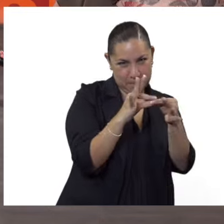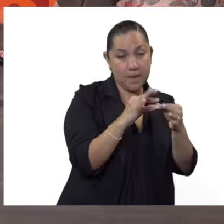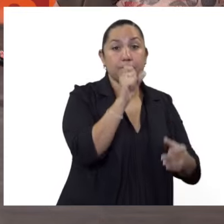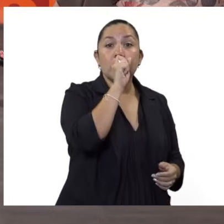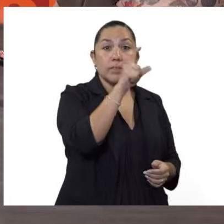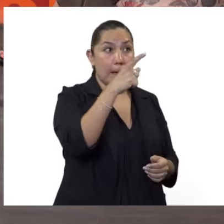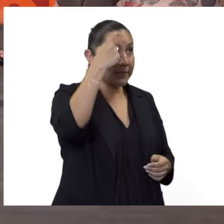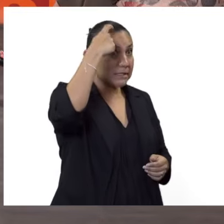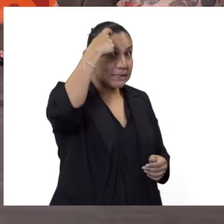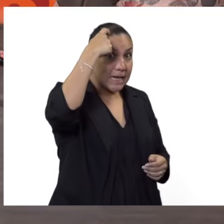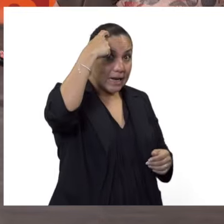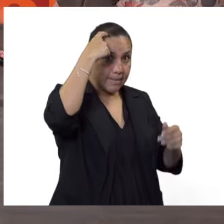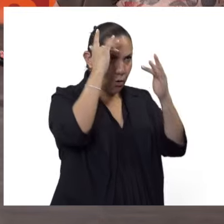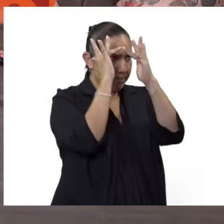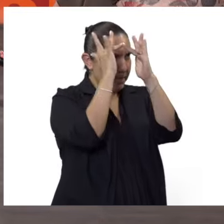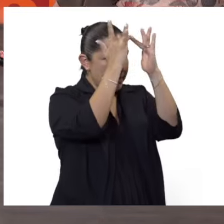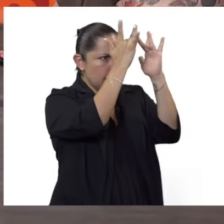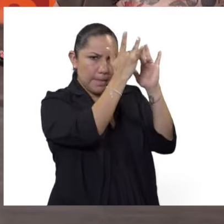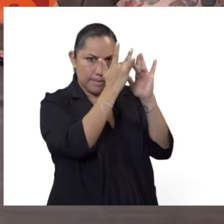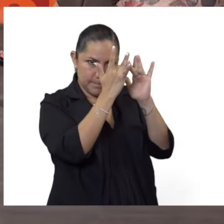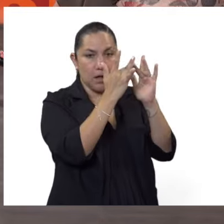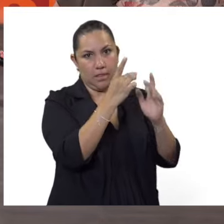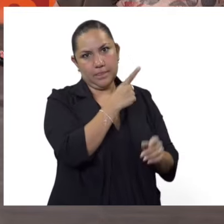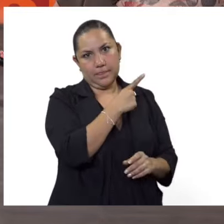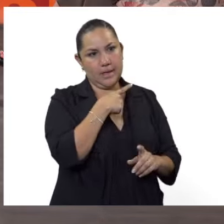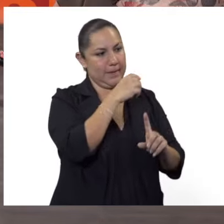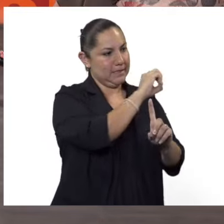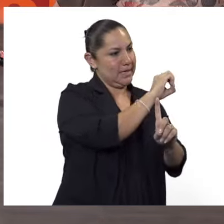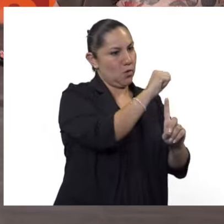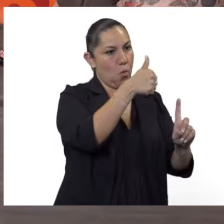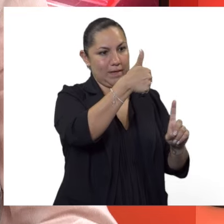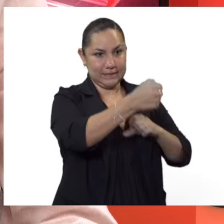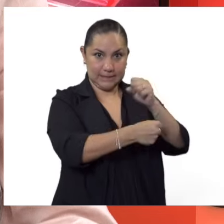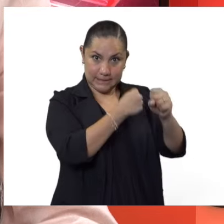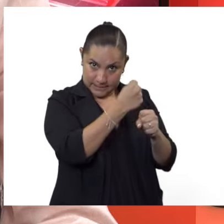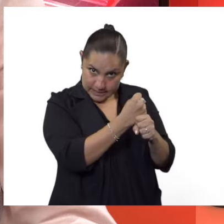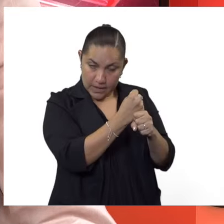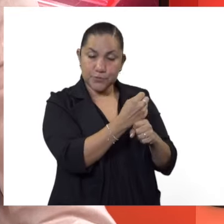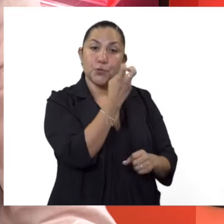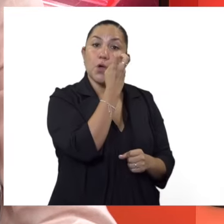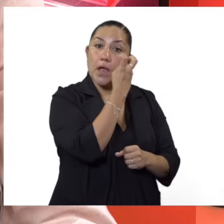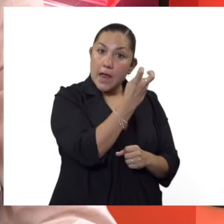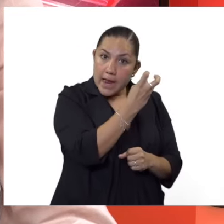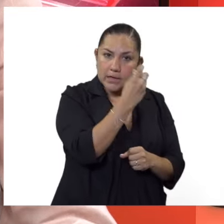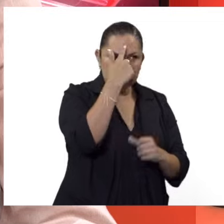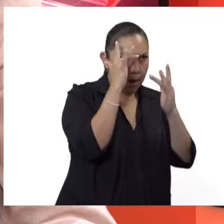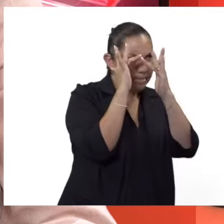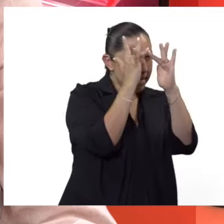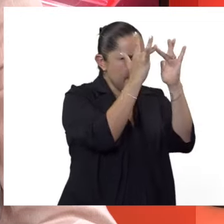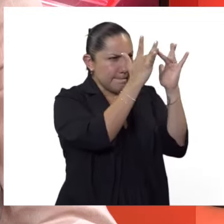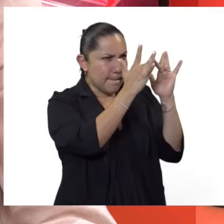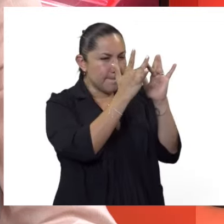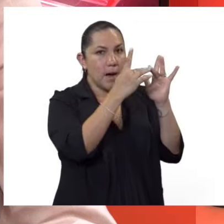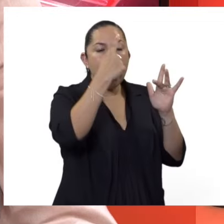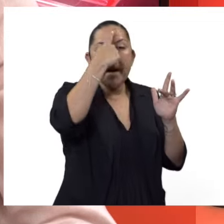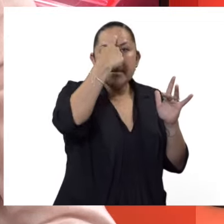plasticidad cerebral que también es muy importante tiene que ver mucho entre los cero y los 6 años para